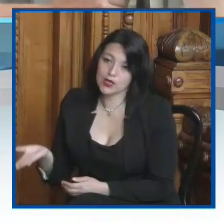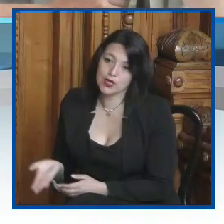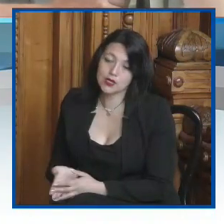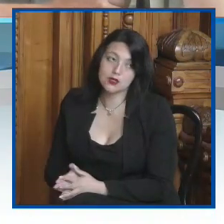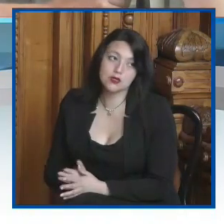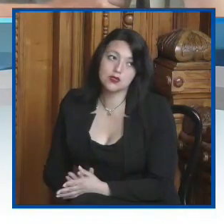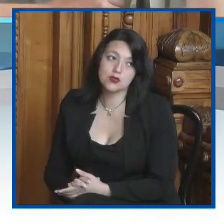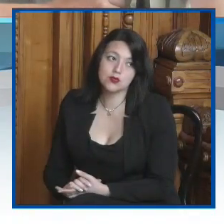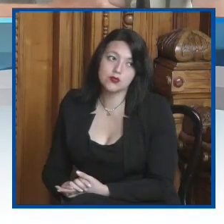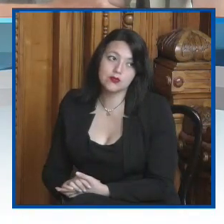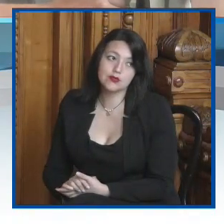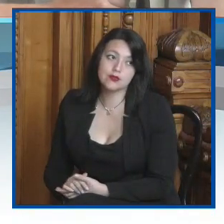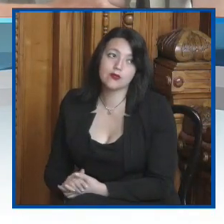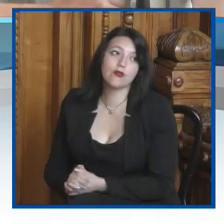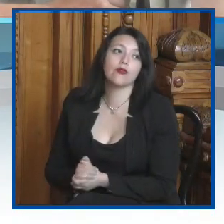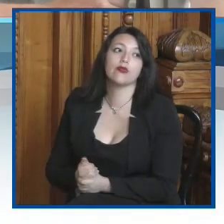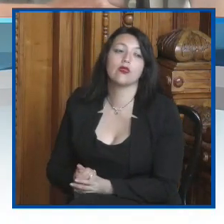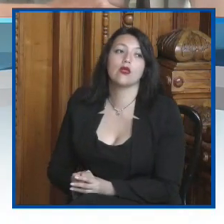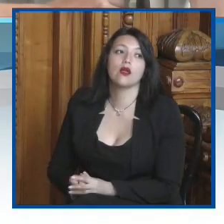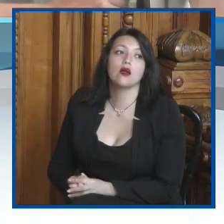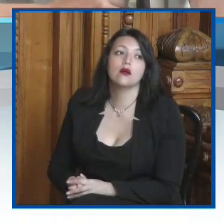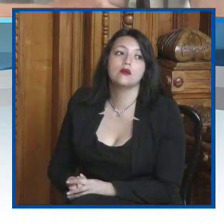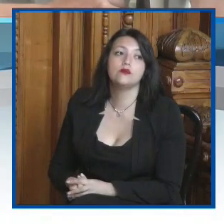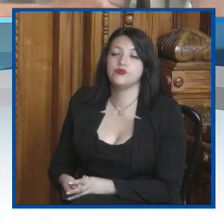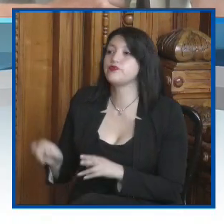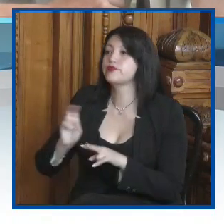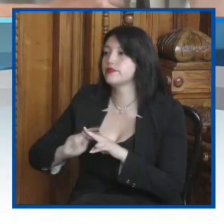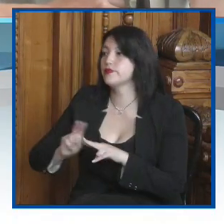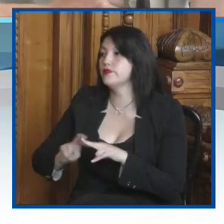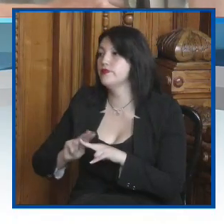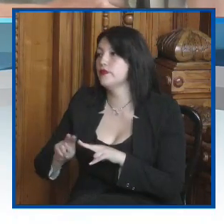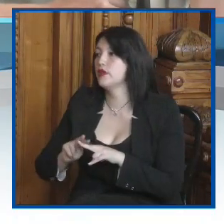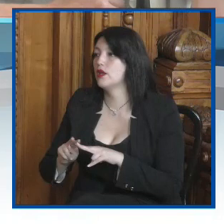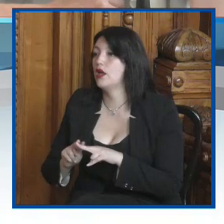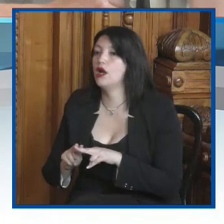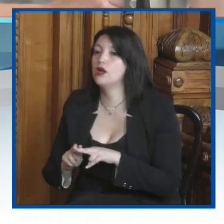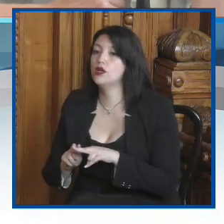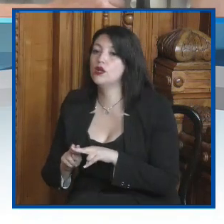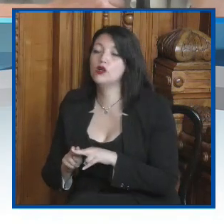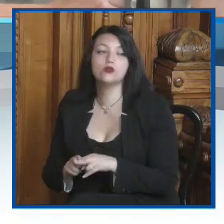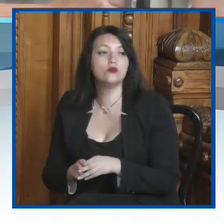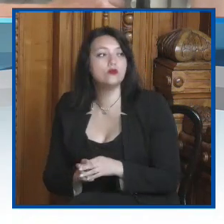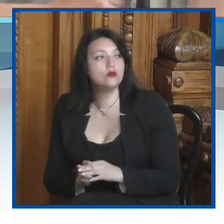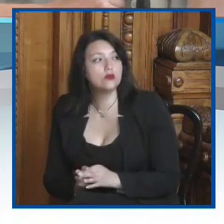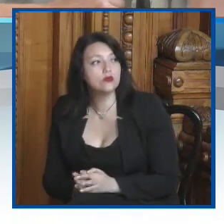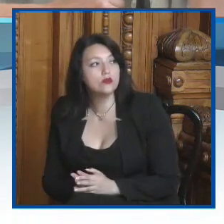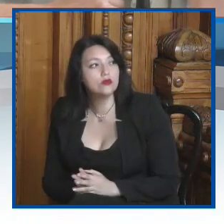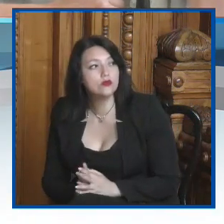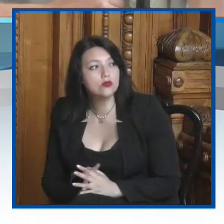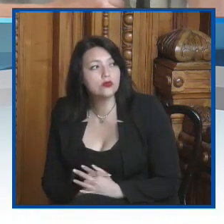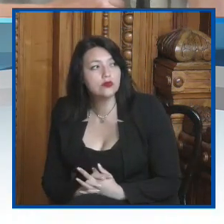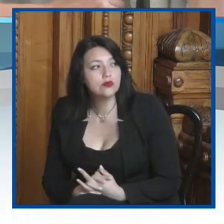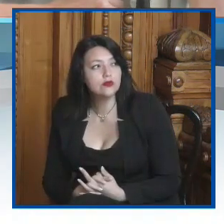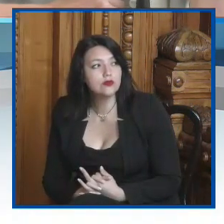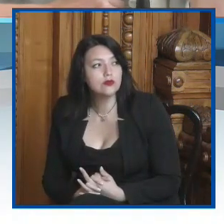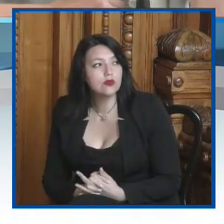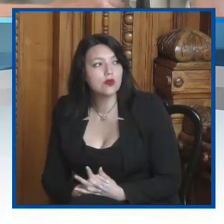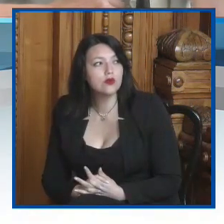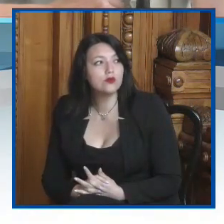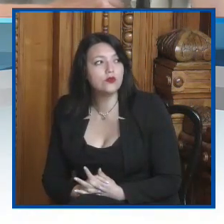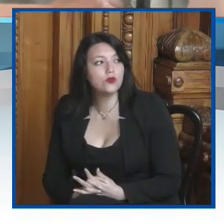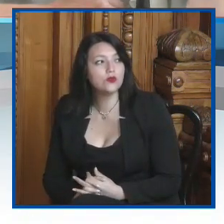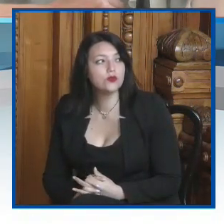allá ponemos autos, vistos y considerandos. Bueno, los autos, los vistos, los considerandos los sacamos. Y